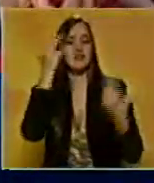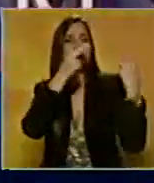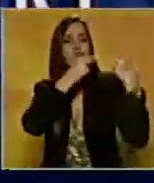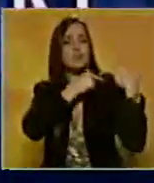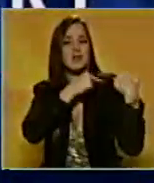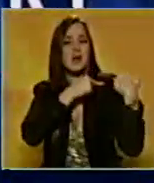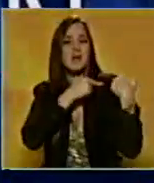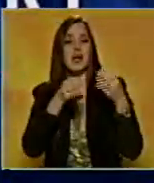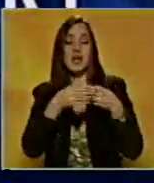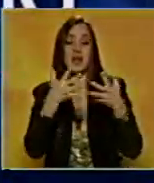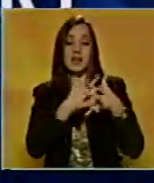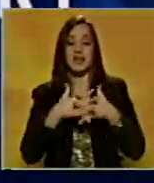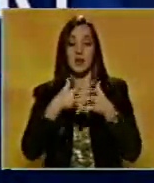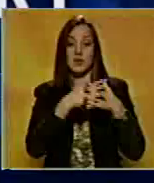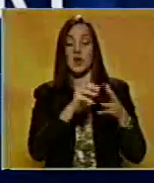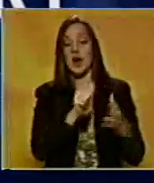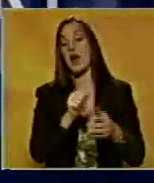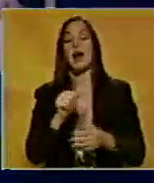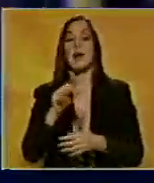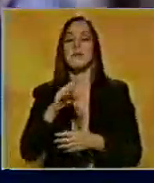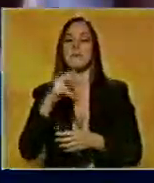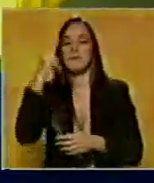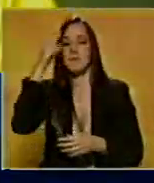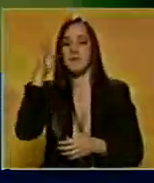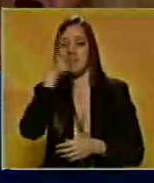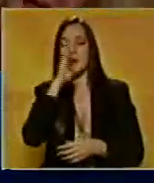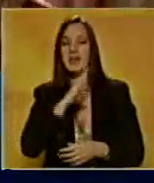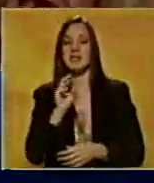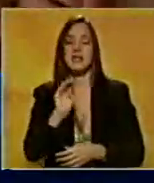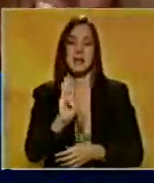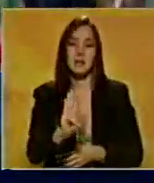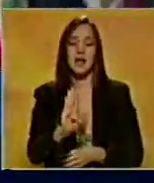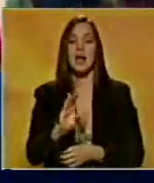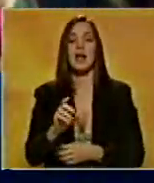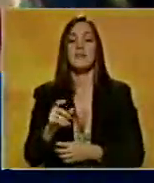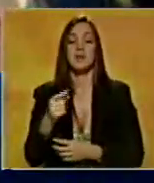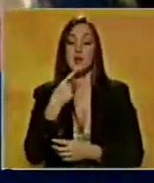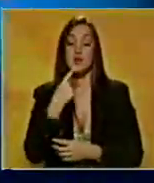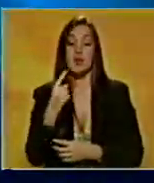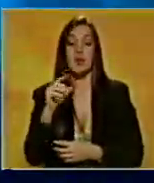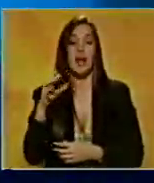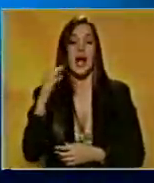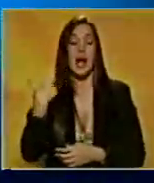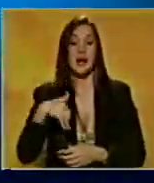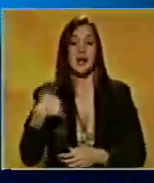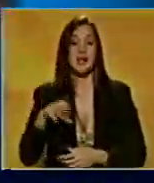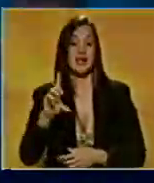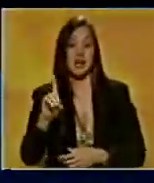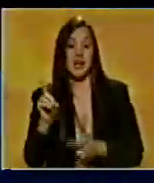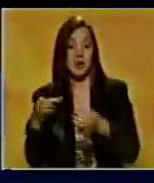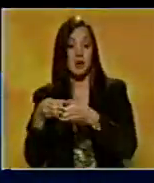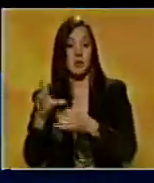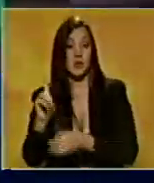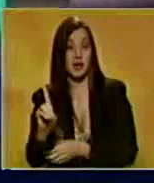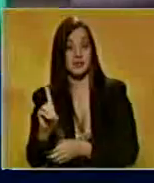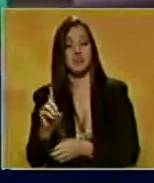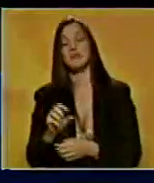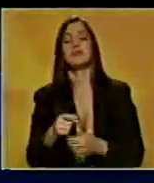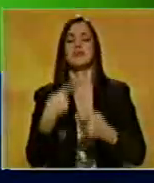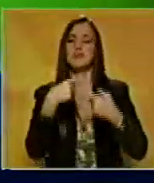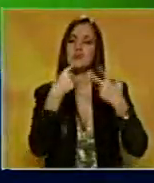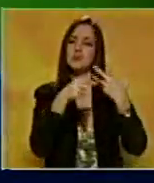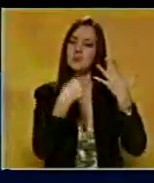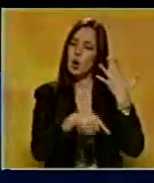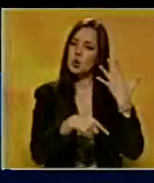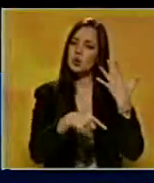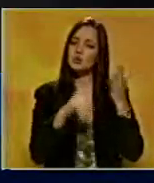el grupo A, Brasil en el B, México en el C y Argentina en el D. Las ciudades sede son 10. Boston, Chicago, Houston, Los Ángeles